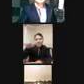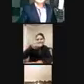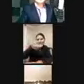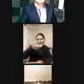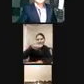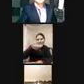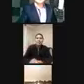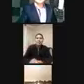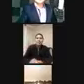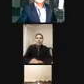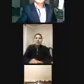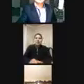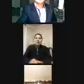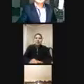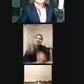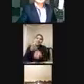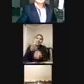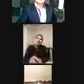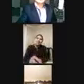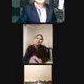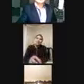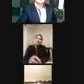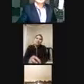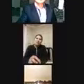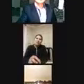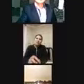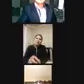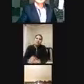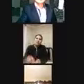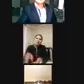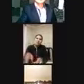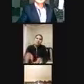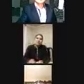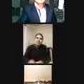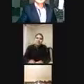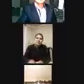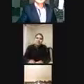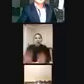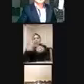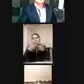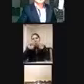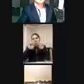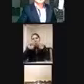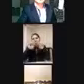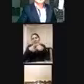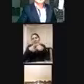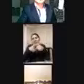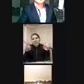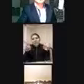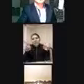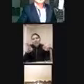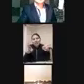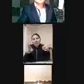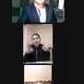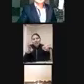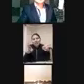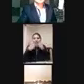el cómo hacer estos sonidos. Lo hacen de diferente manera porque incluso a veces parece que están haciendo sonidos con la nariz.